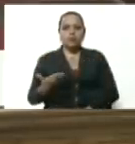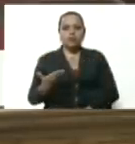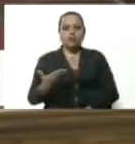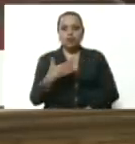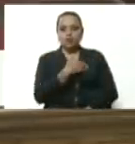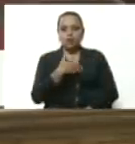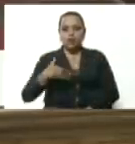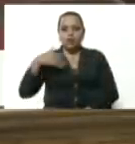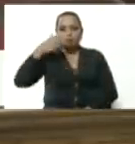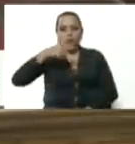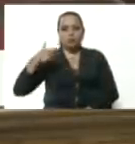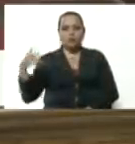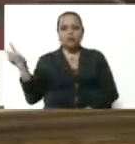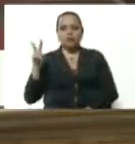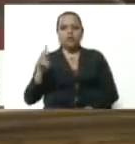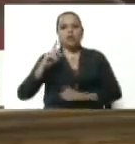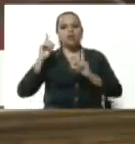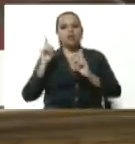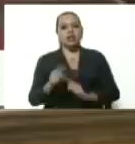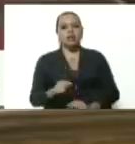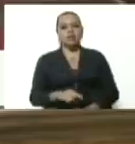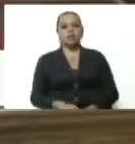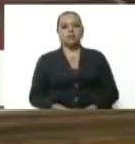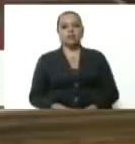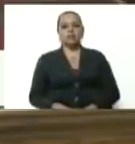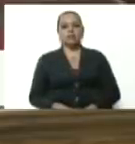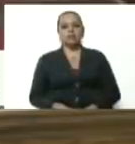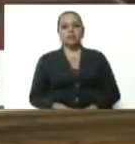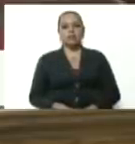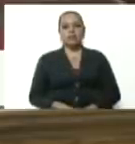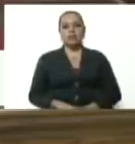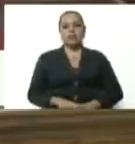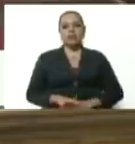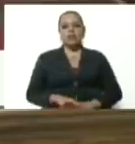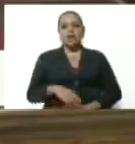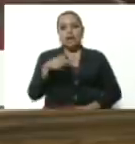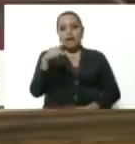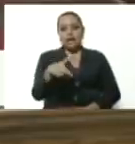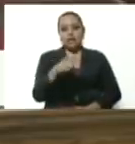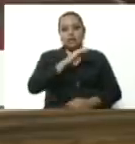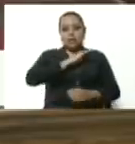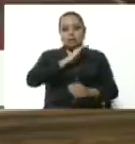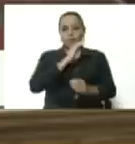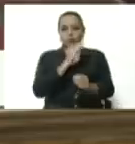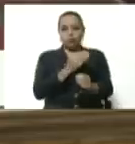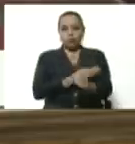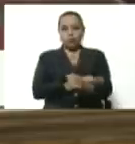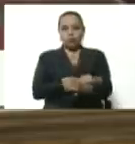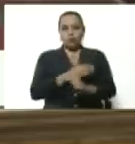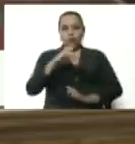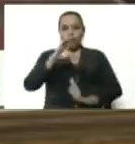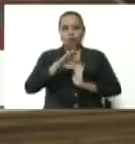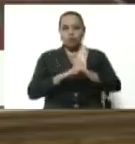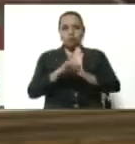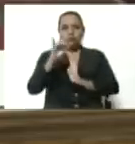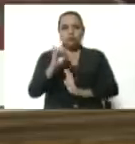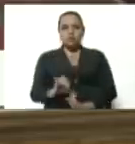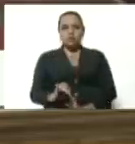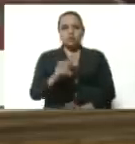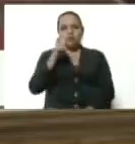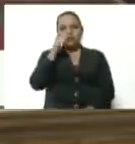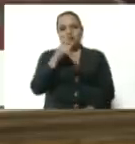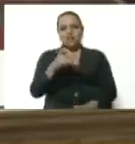venezolanos. Considerando que este poder constituyente originario observa esta decisión